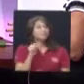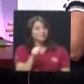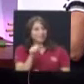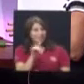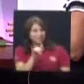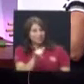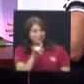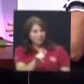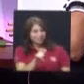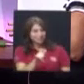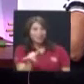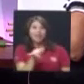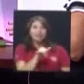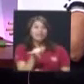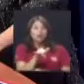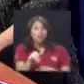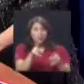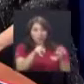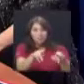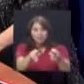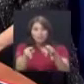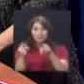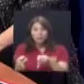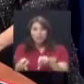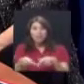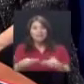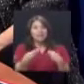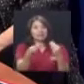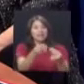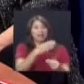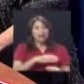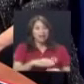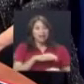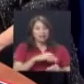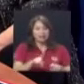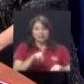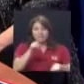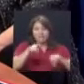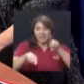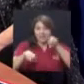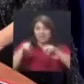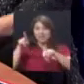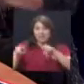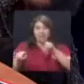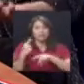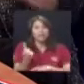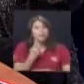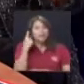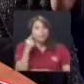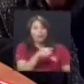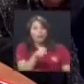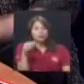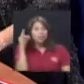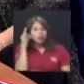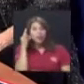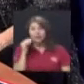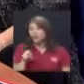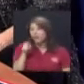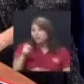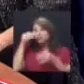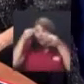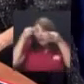condiciones iguales por ser mujeres es una decisión de la vida salvada y que se quede en el ámbito de lo privado